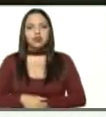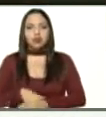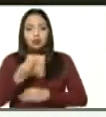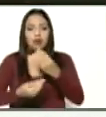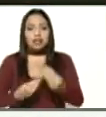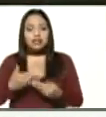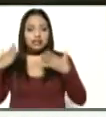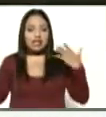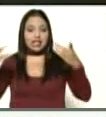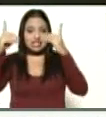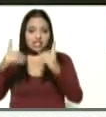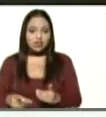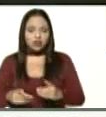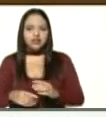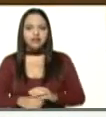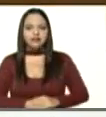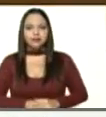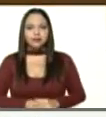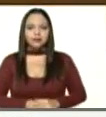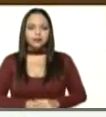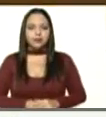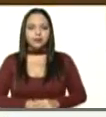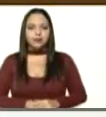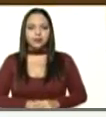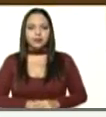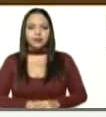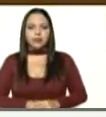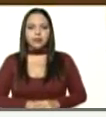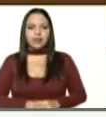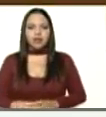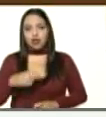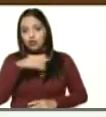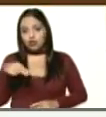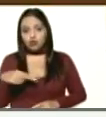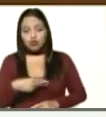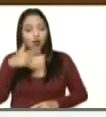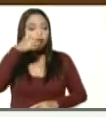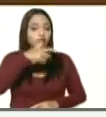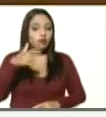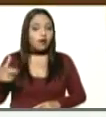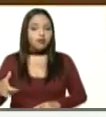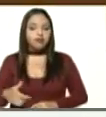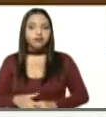decisiones, ¿verdad? Nosotros somos ese pueblo